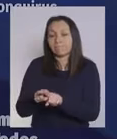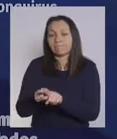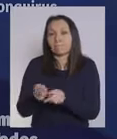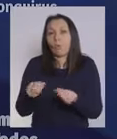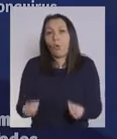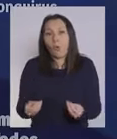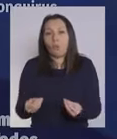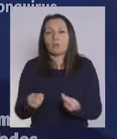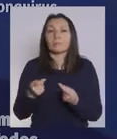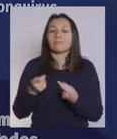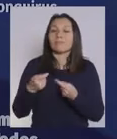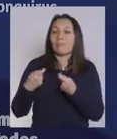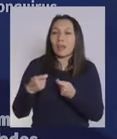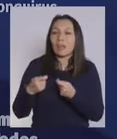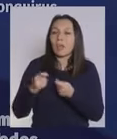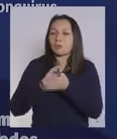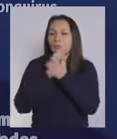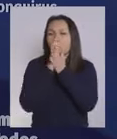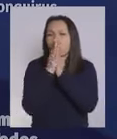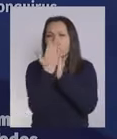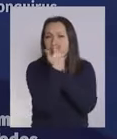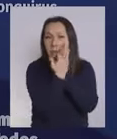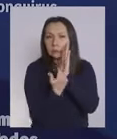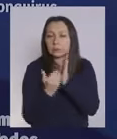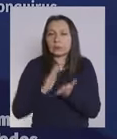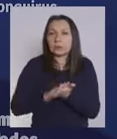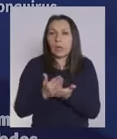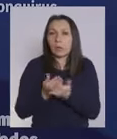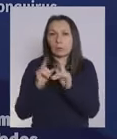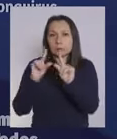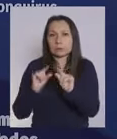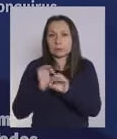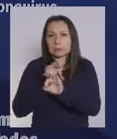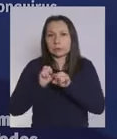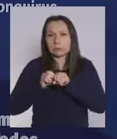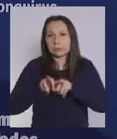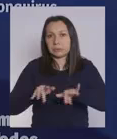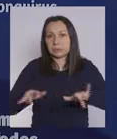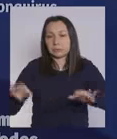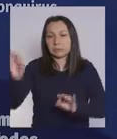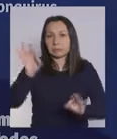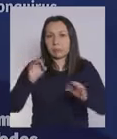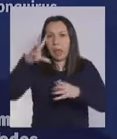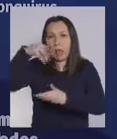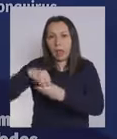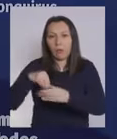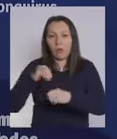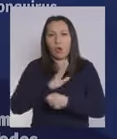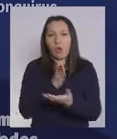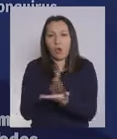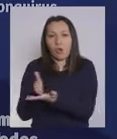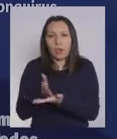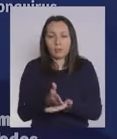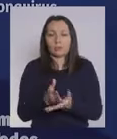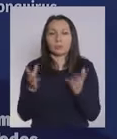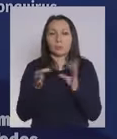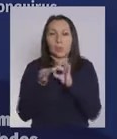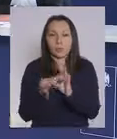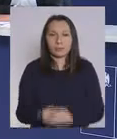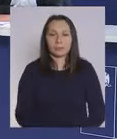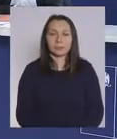obviamente se tratará de tomar todas las medidas sanitarias para evitar la diseminación del virus dentro de las escuelas. Muchas